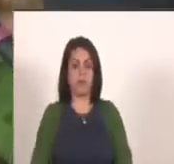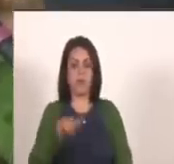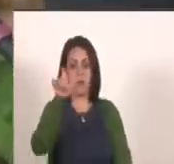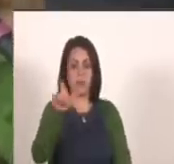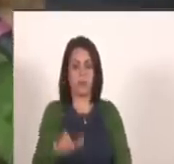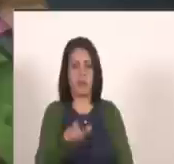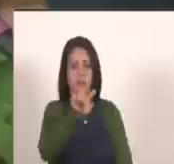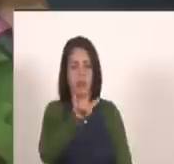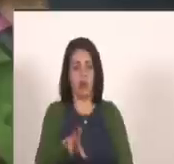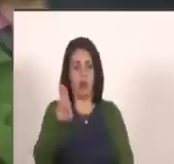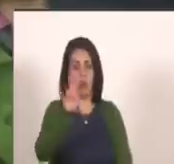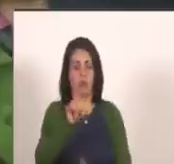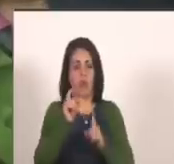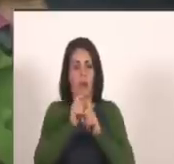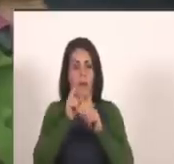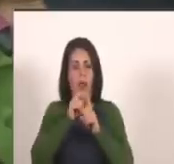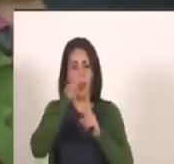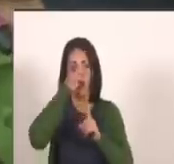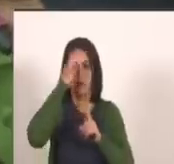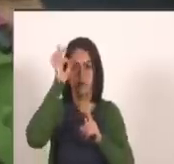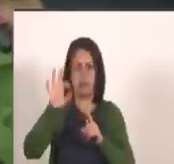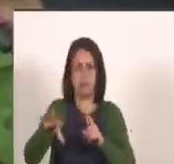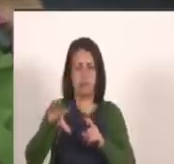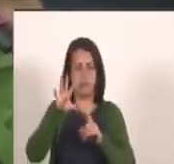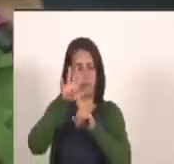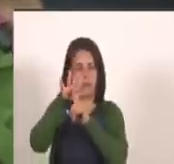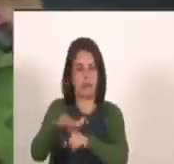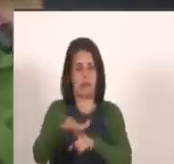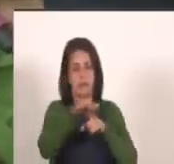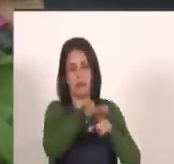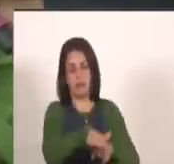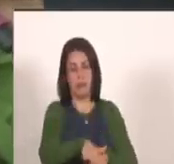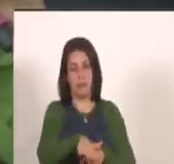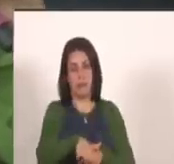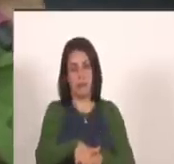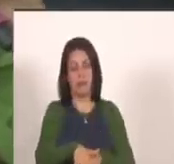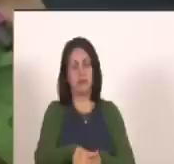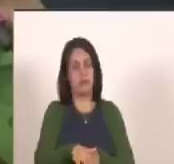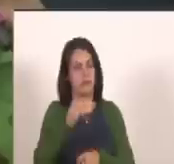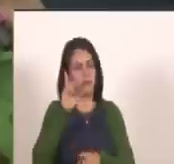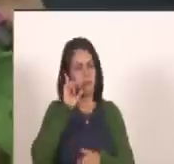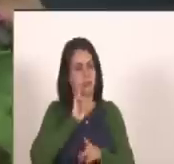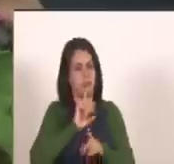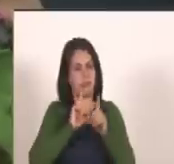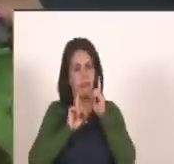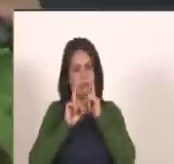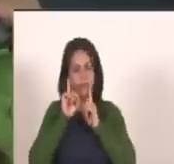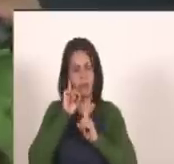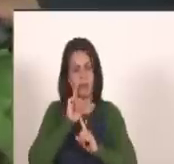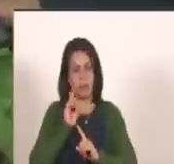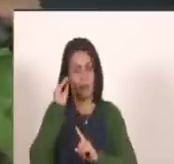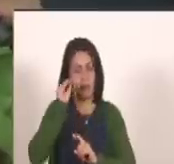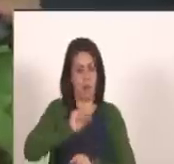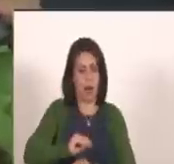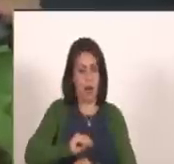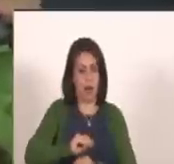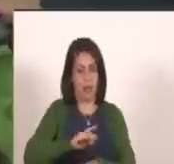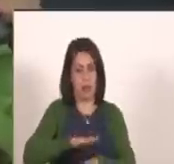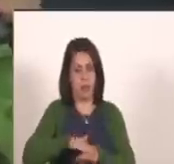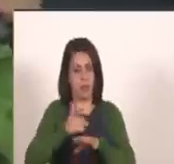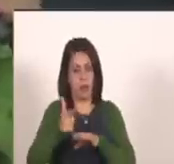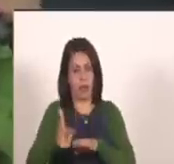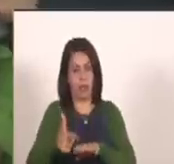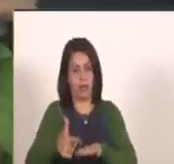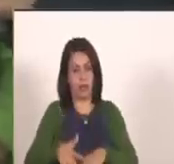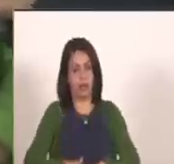Estas personas han utilizado términos despectivos, discriminatorios, infames, que más allá